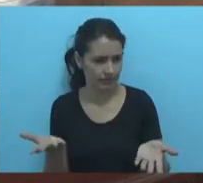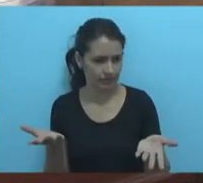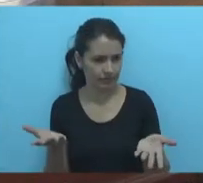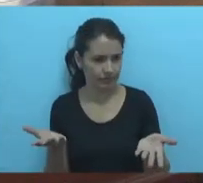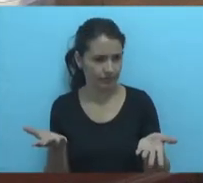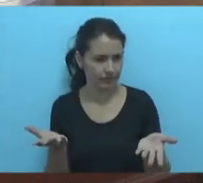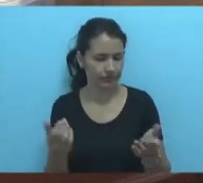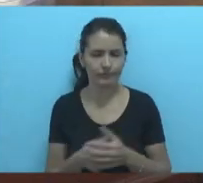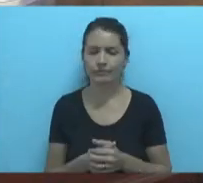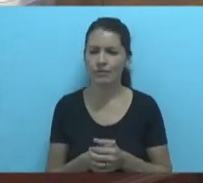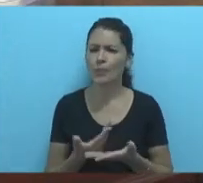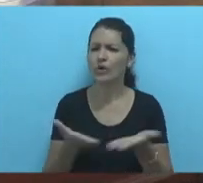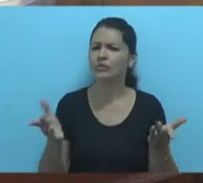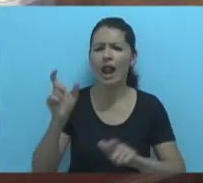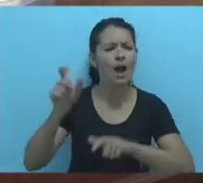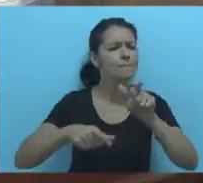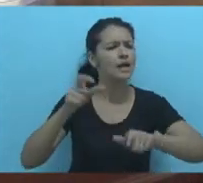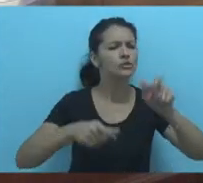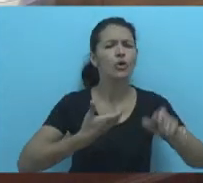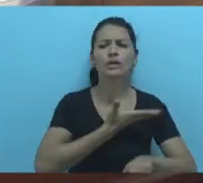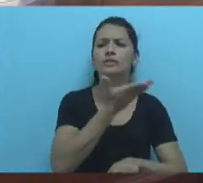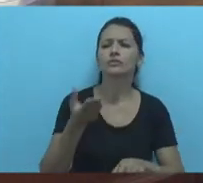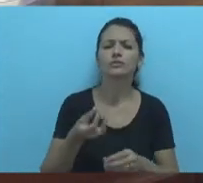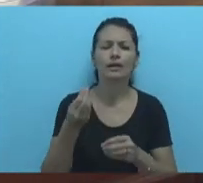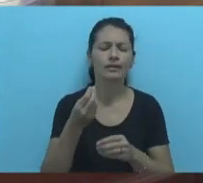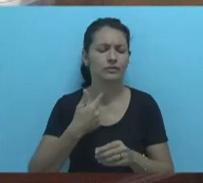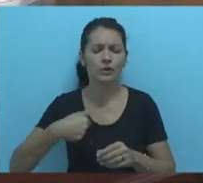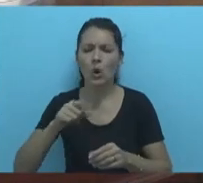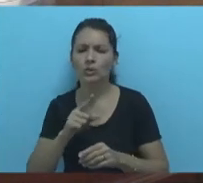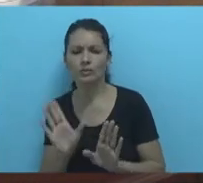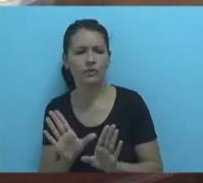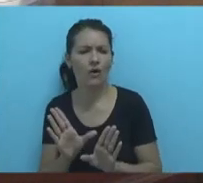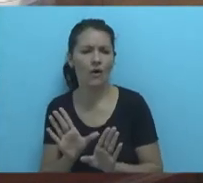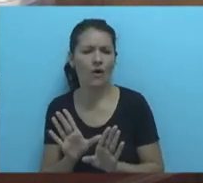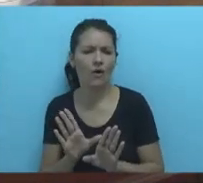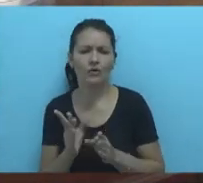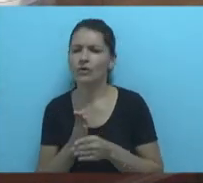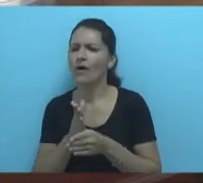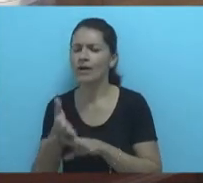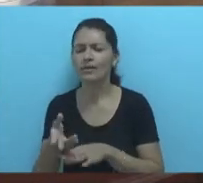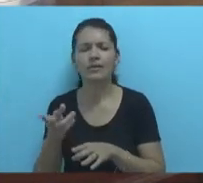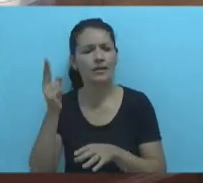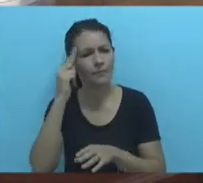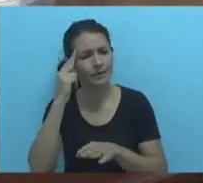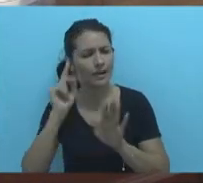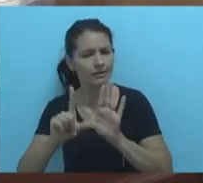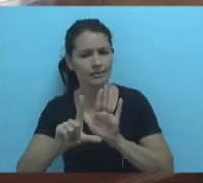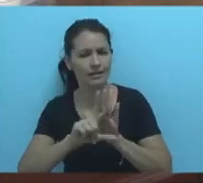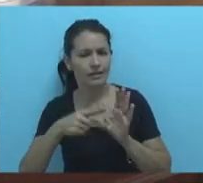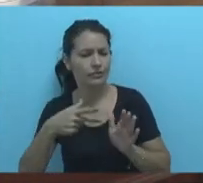le estamos dando a los santafesinos y las santafesinas cuando no nos ponemos a disposición del Poder Judicial cuando lo